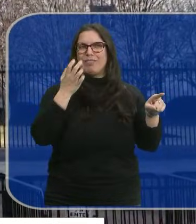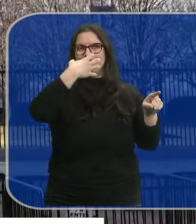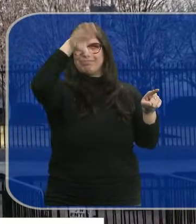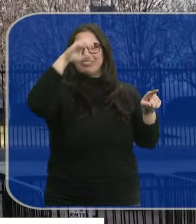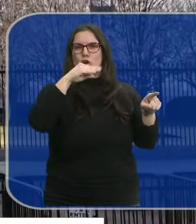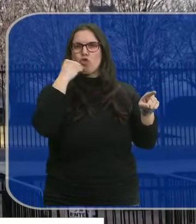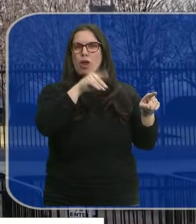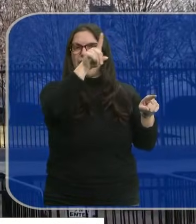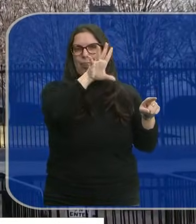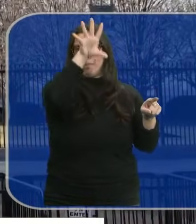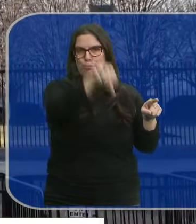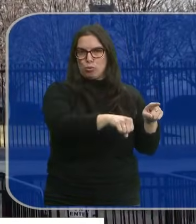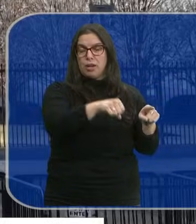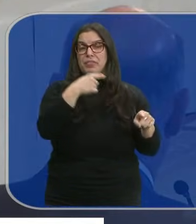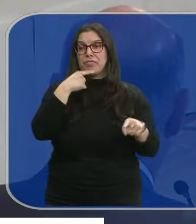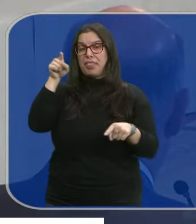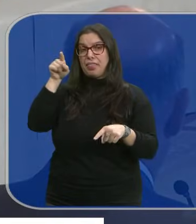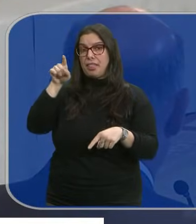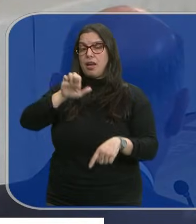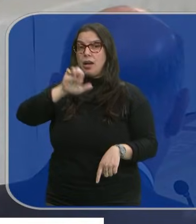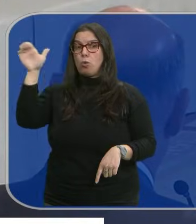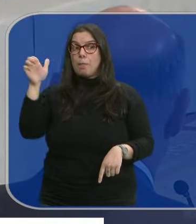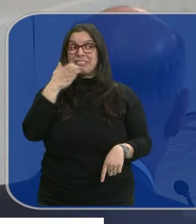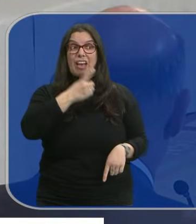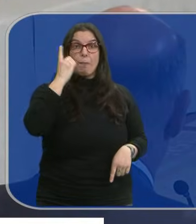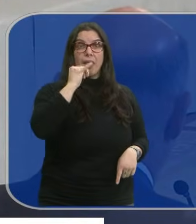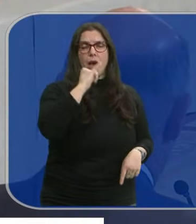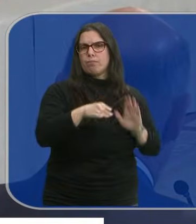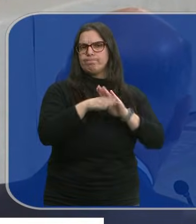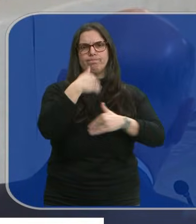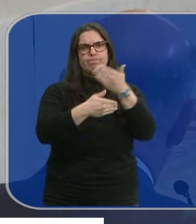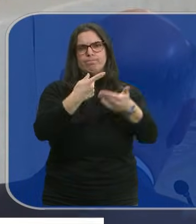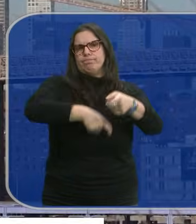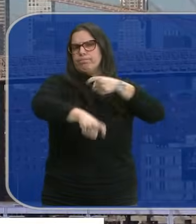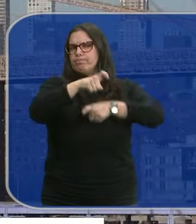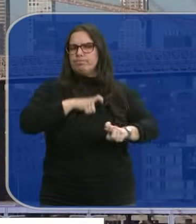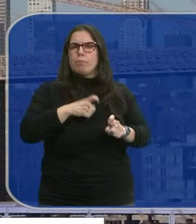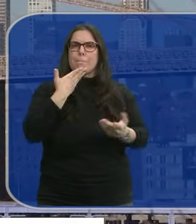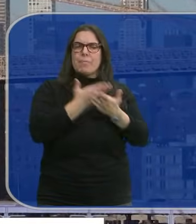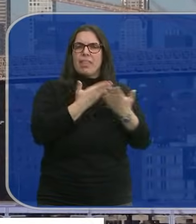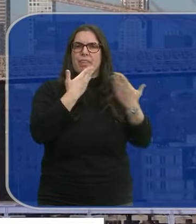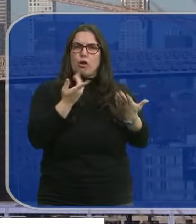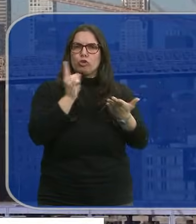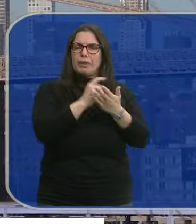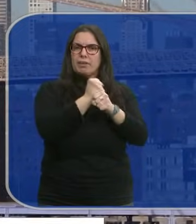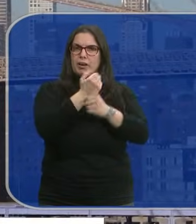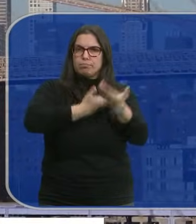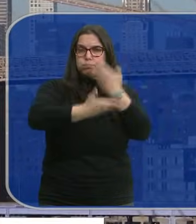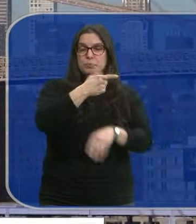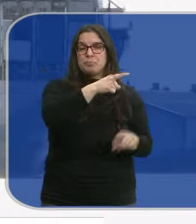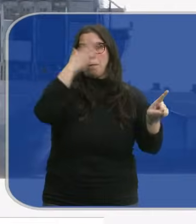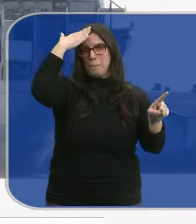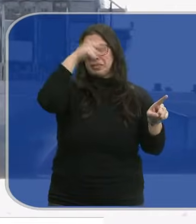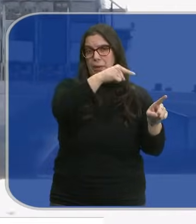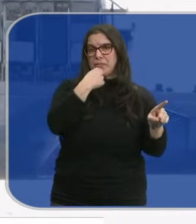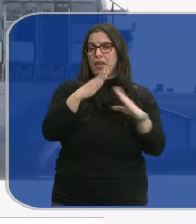Groenlandia. Bruselas asegura que no seguirá adelante mientras haya amenazas y reclama volver al diálogo y a la cooperación. Mientras tanto, Trump asegura que hay